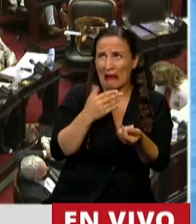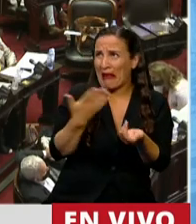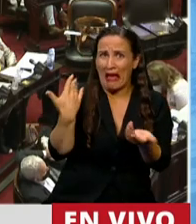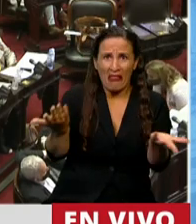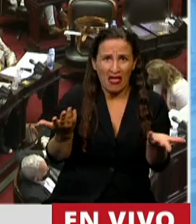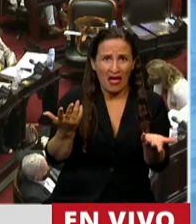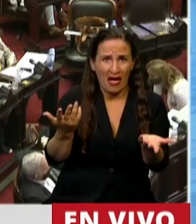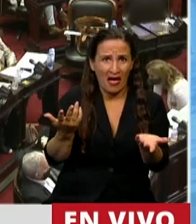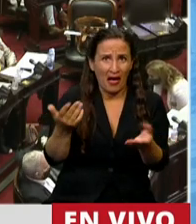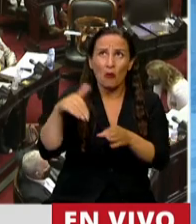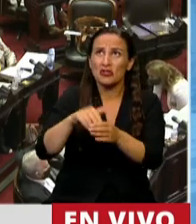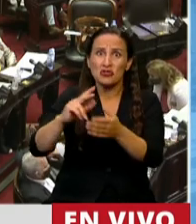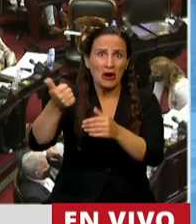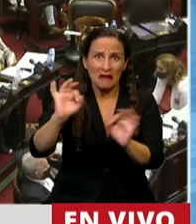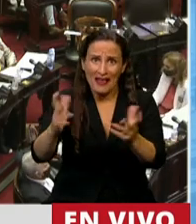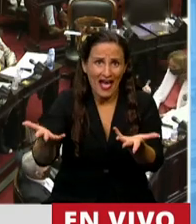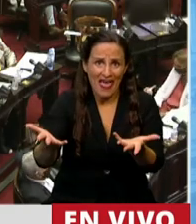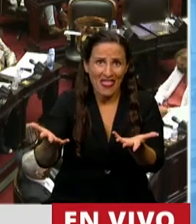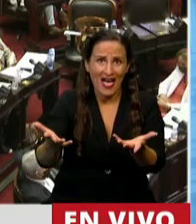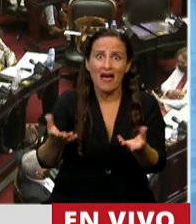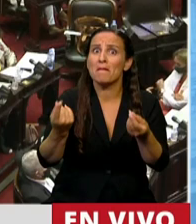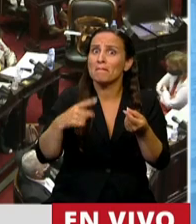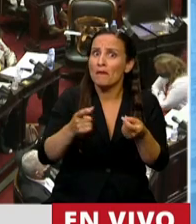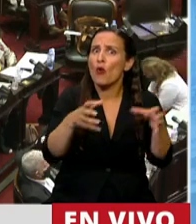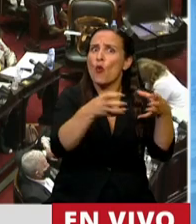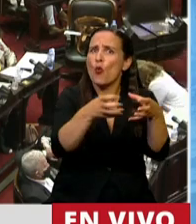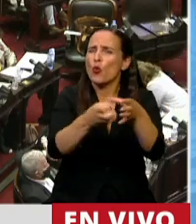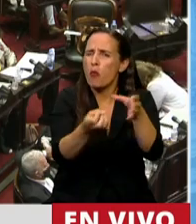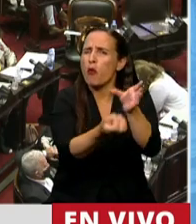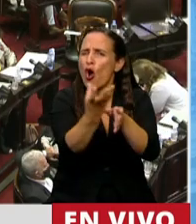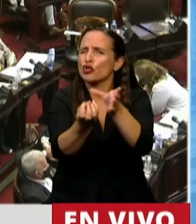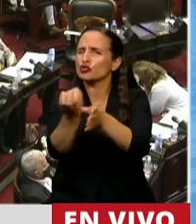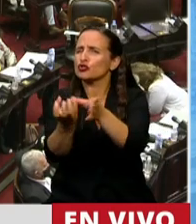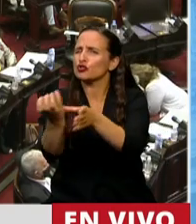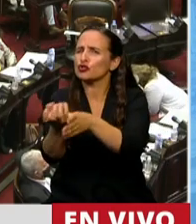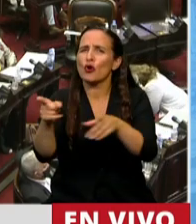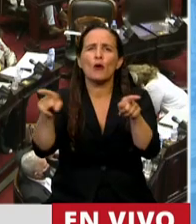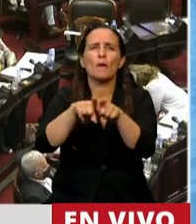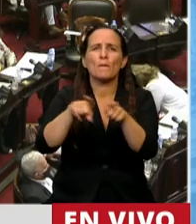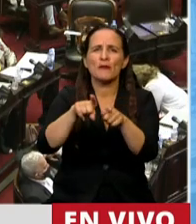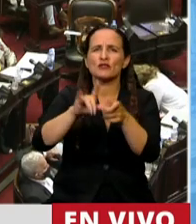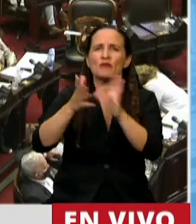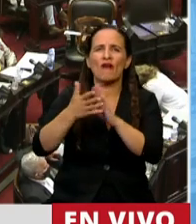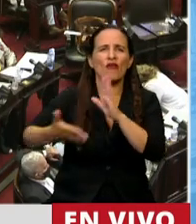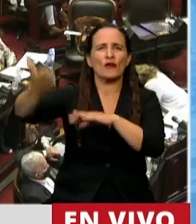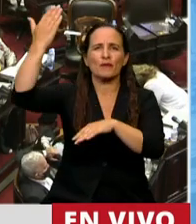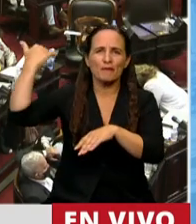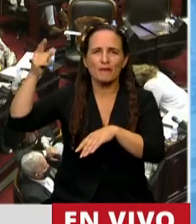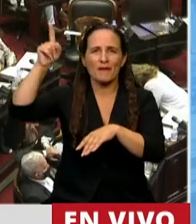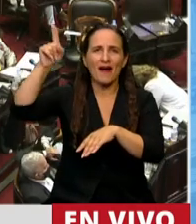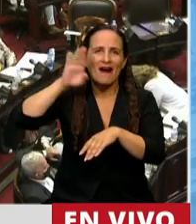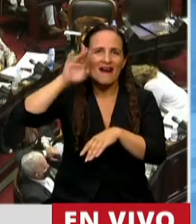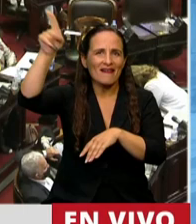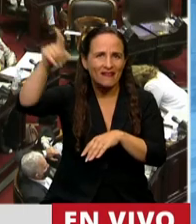nada, simplemente para que crezcan grupos marginales al estilo de lo que ha sucedido en el Capitolio. Acá hay